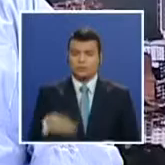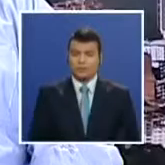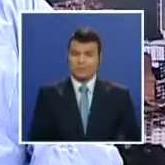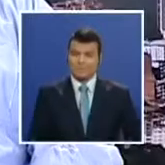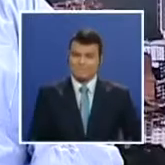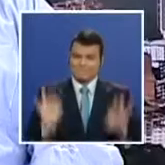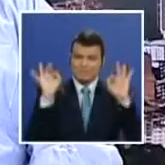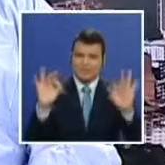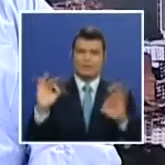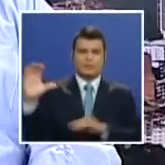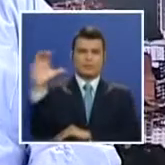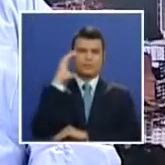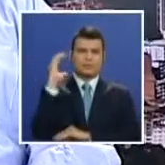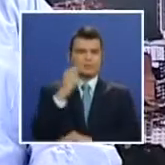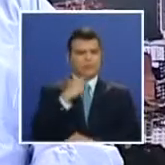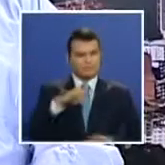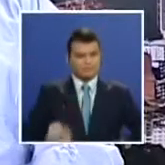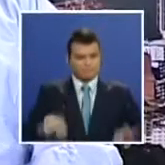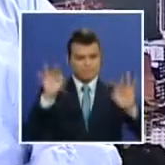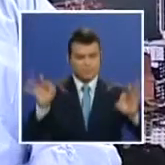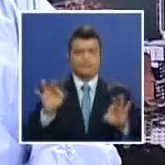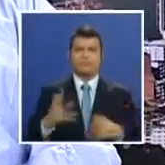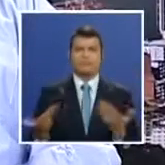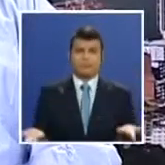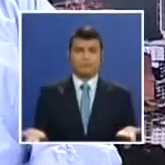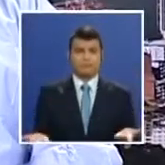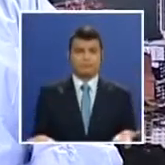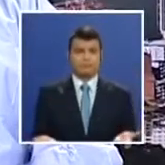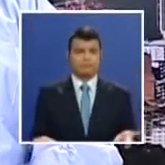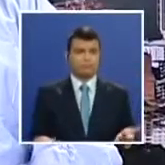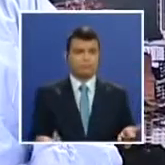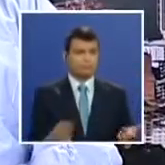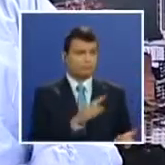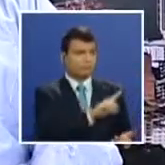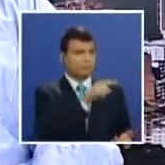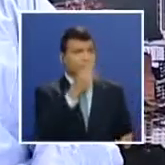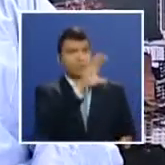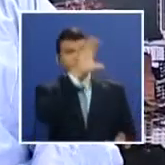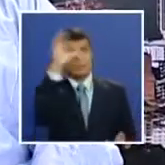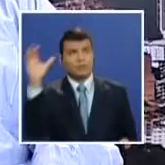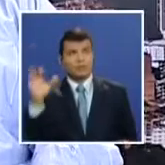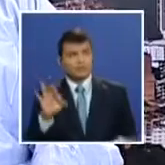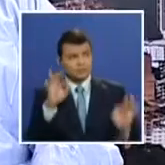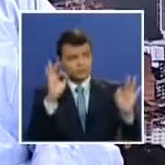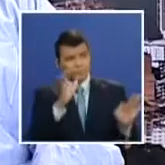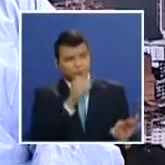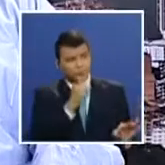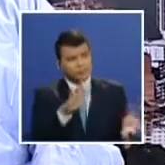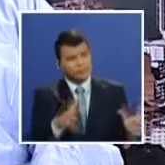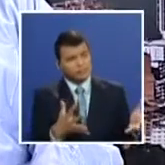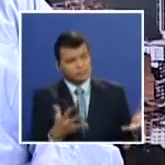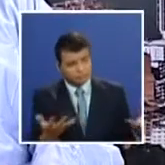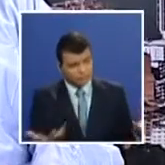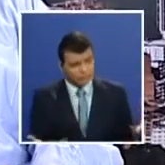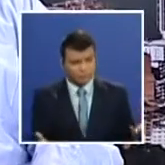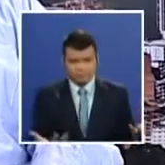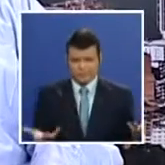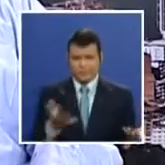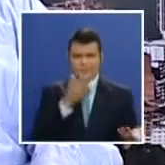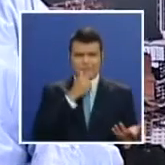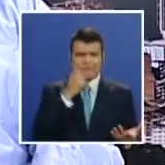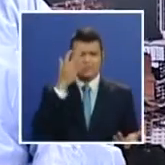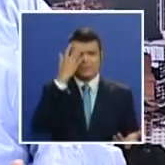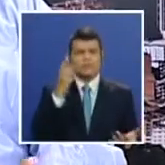los ex de excelente calidad o sea fuera no es de excelente calidad no porque son azúcares